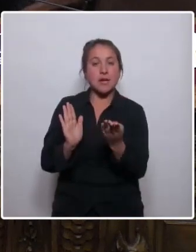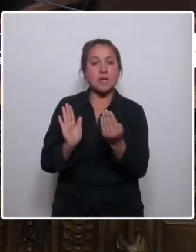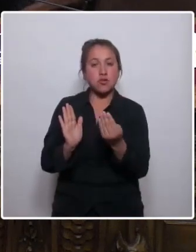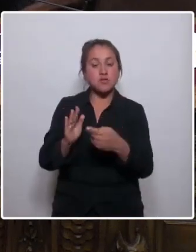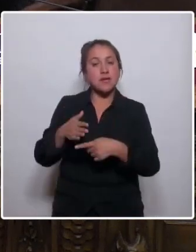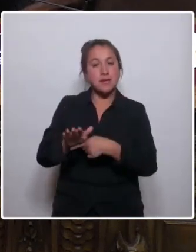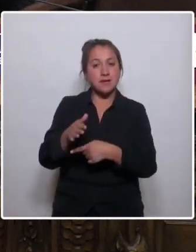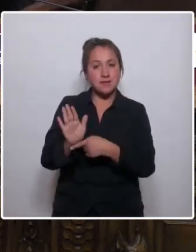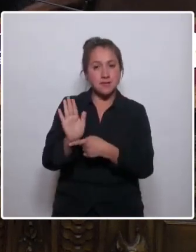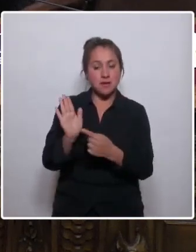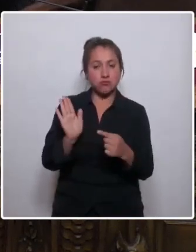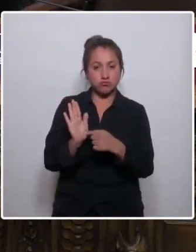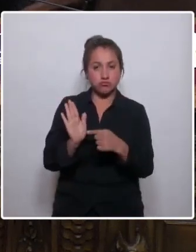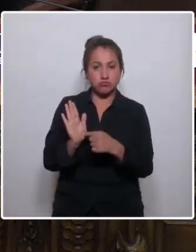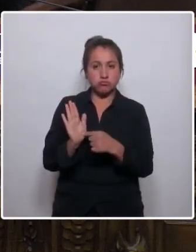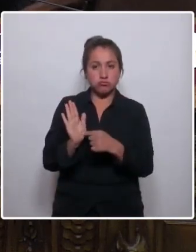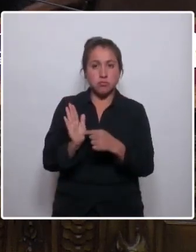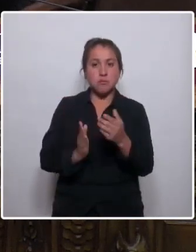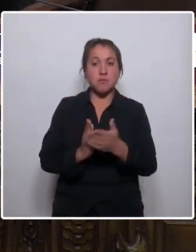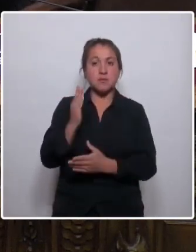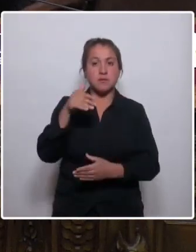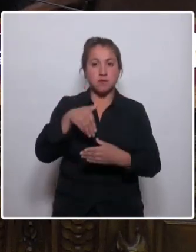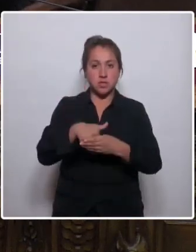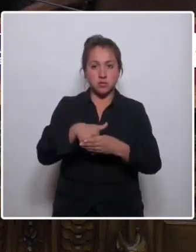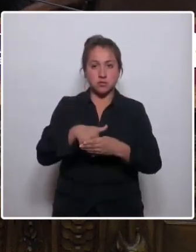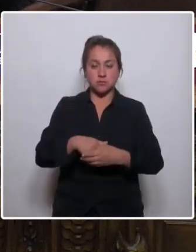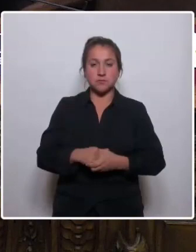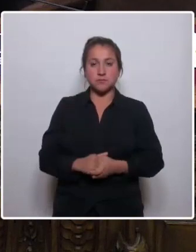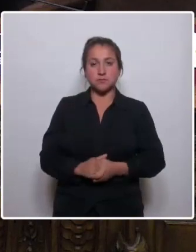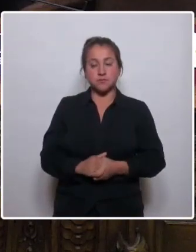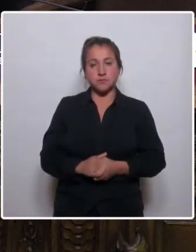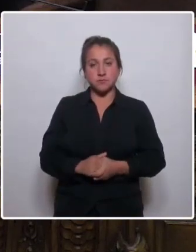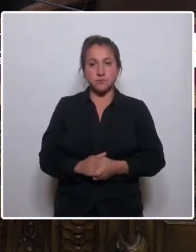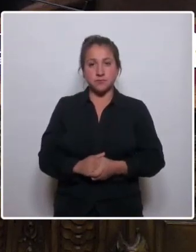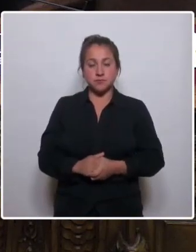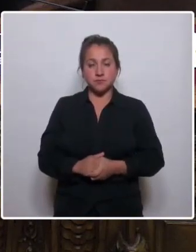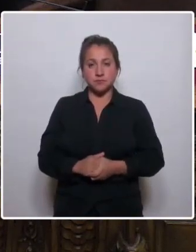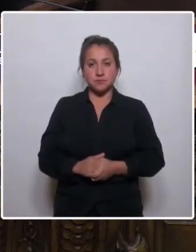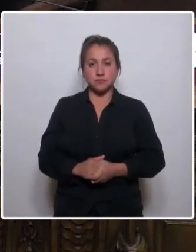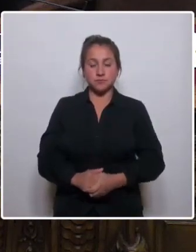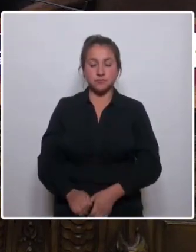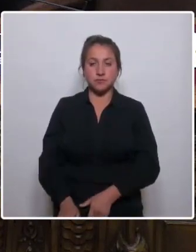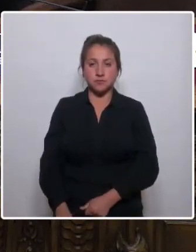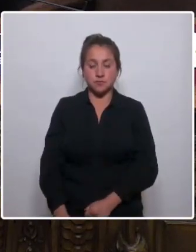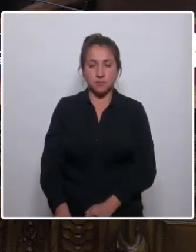y 15 del comparado. Se abre la votación.